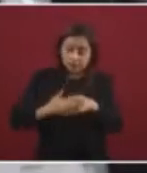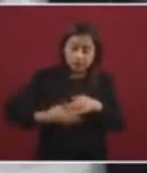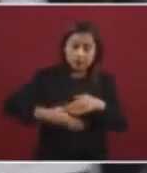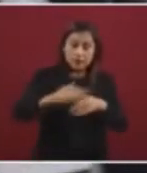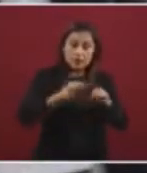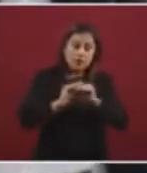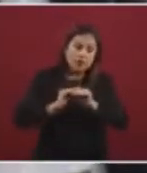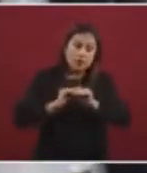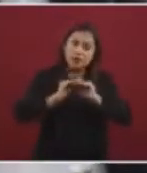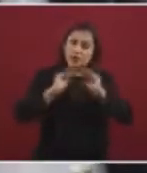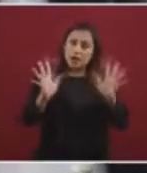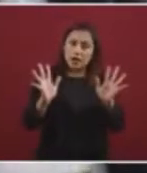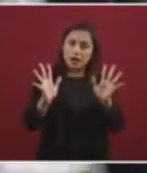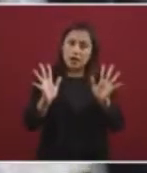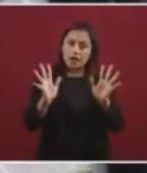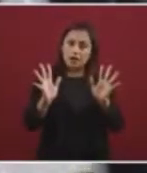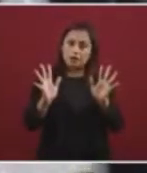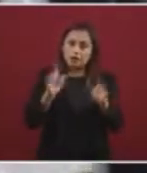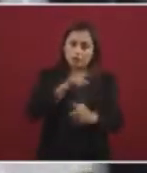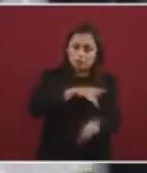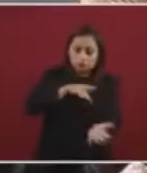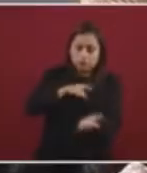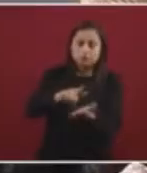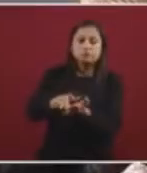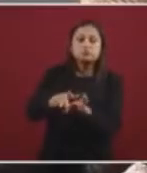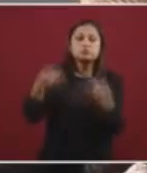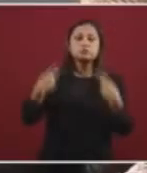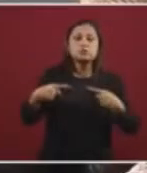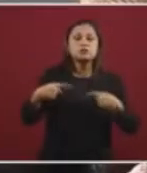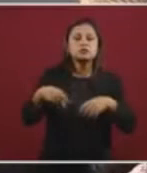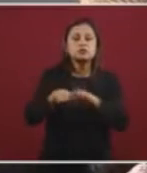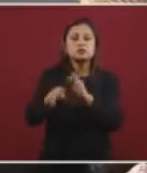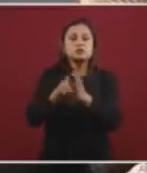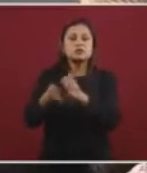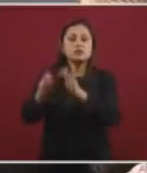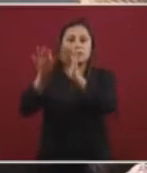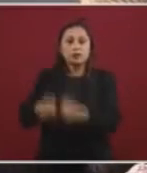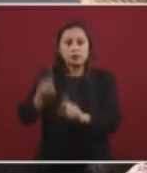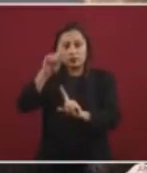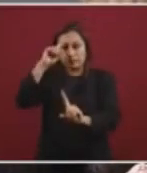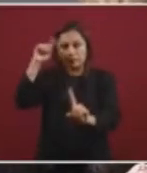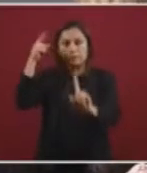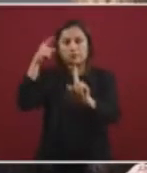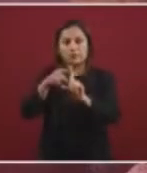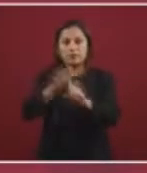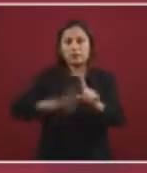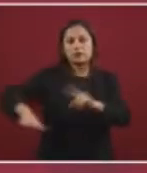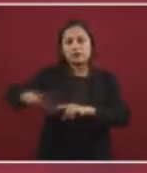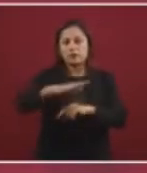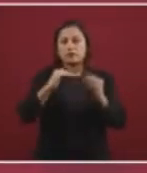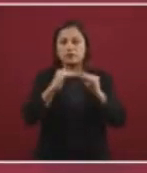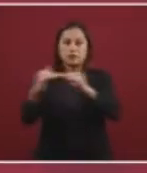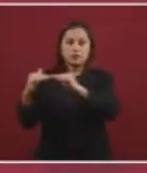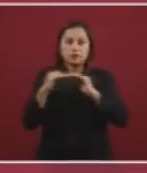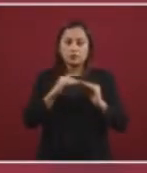y contundente su apoyo al rol del periodismo en esta sociedad, en una sociedad democrática siempre y participativa, aunque